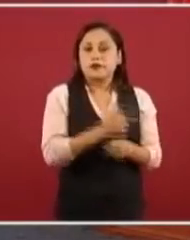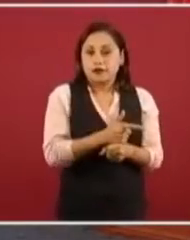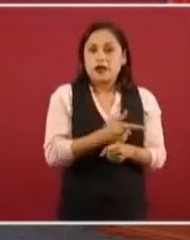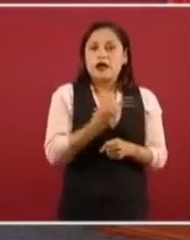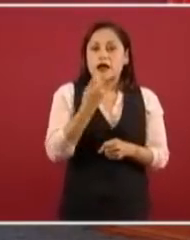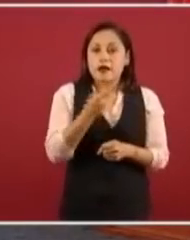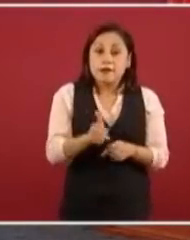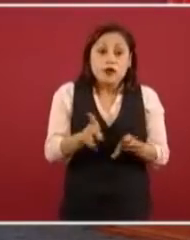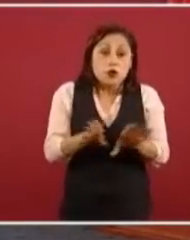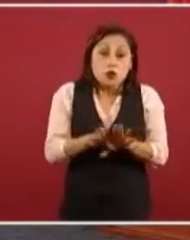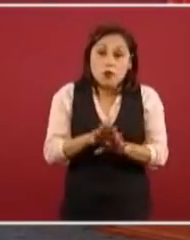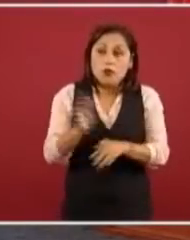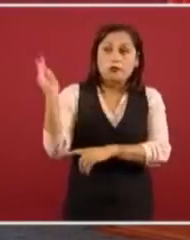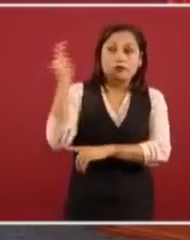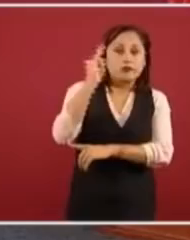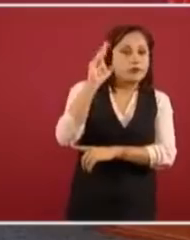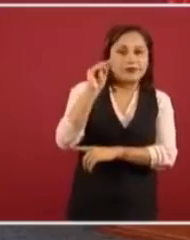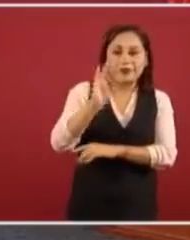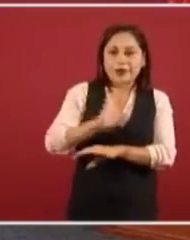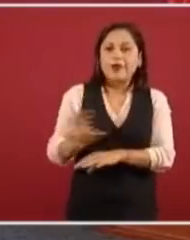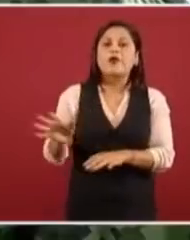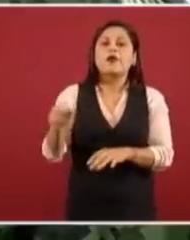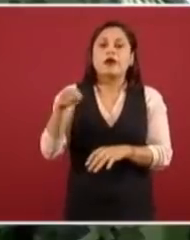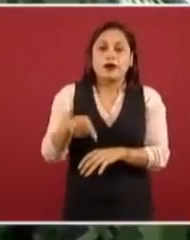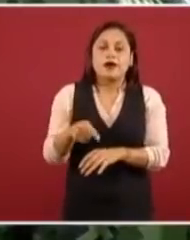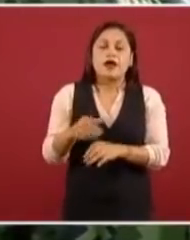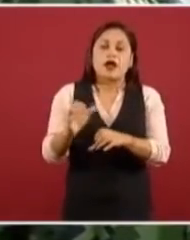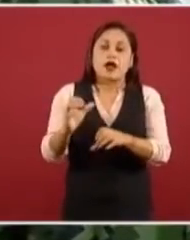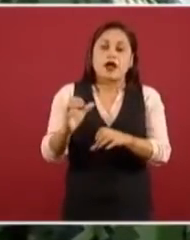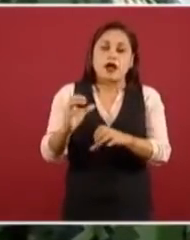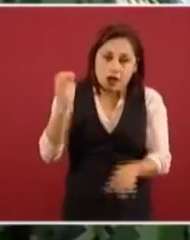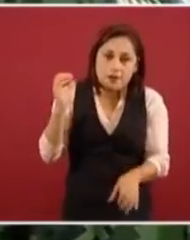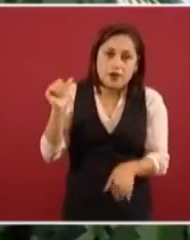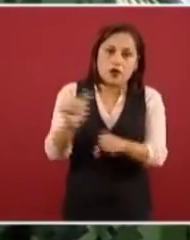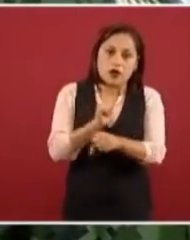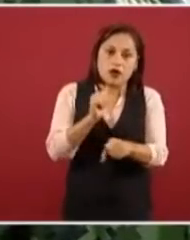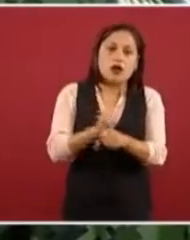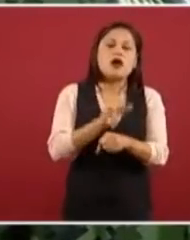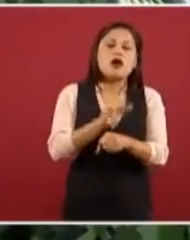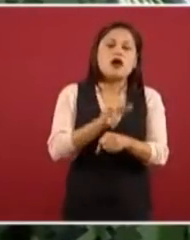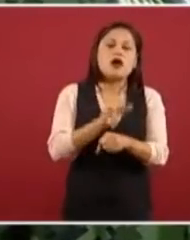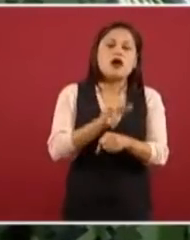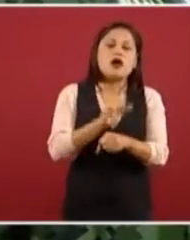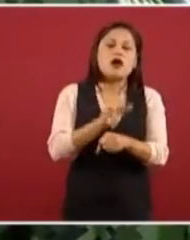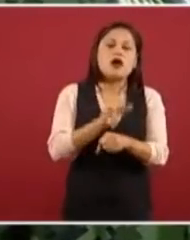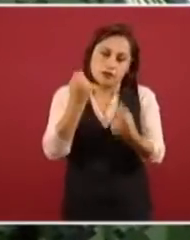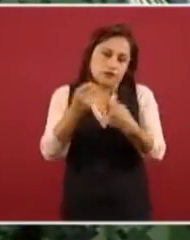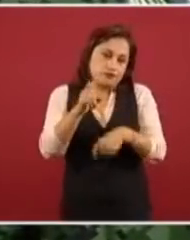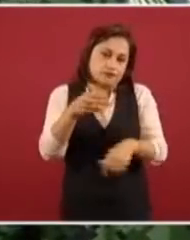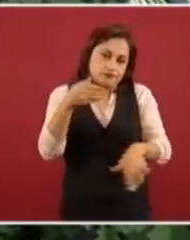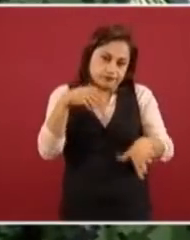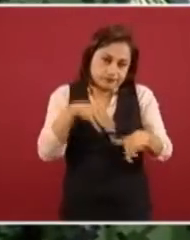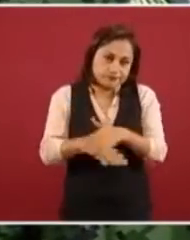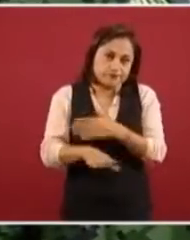para poder ingresar. Obviamente pasan algunos por aduanas también.